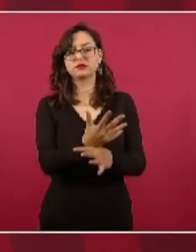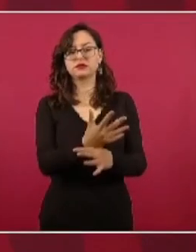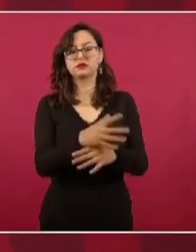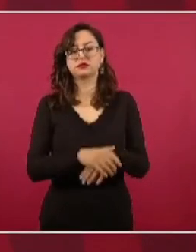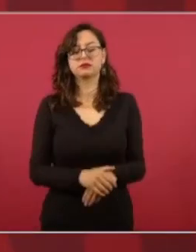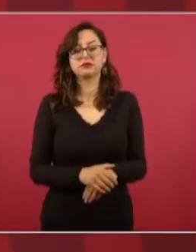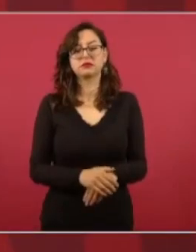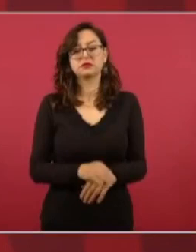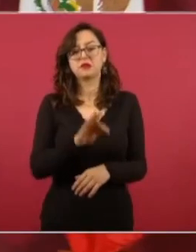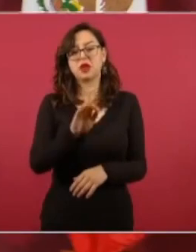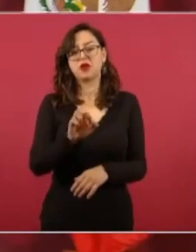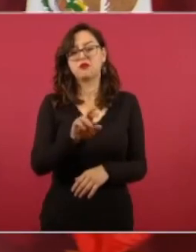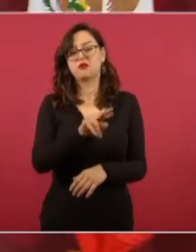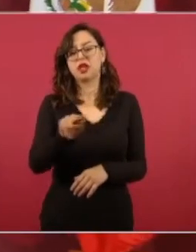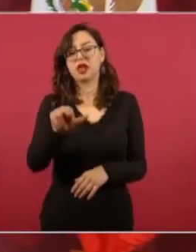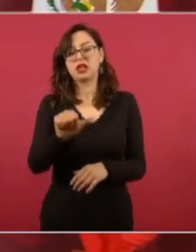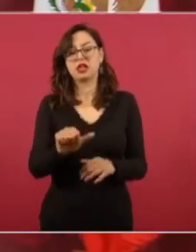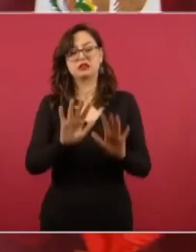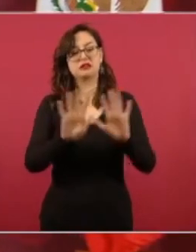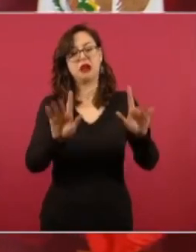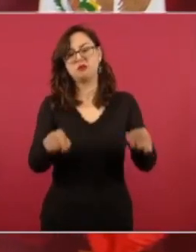Frena,